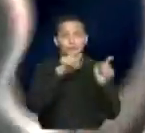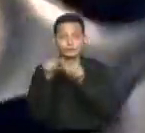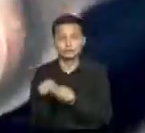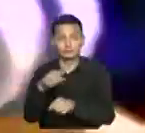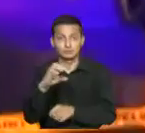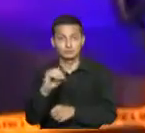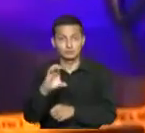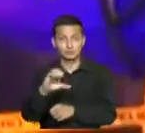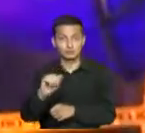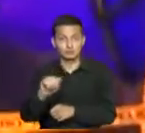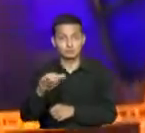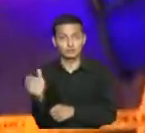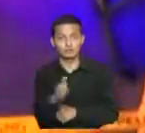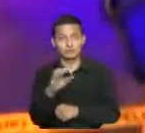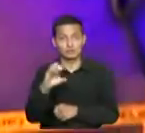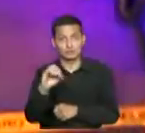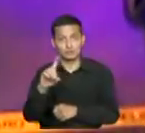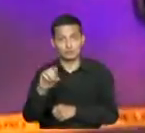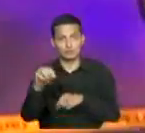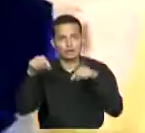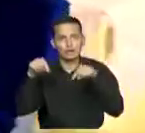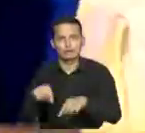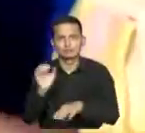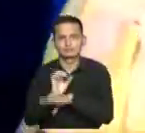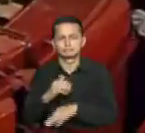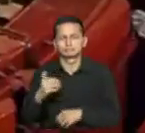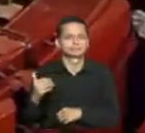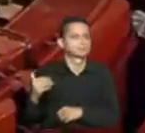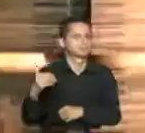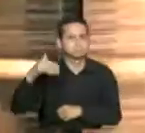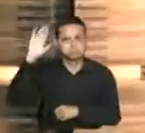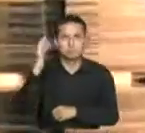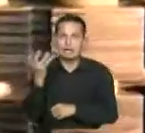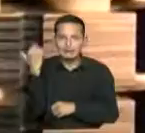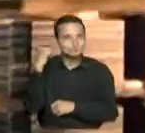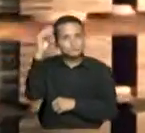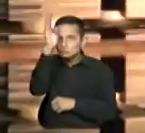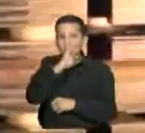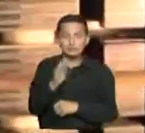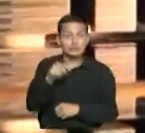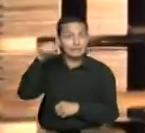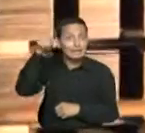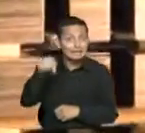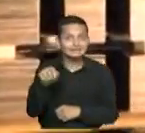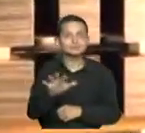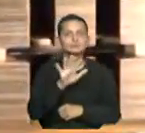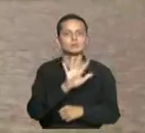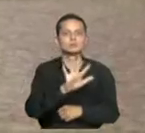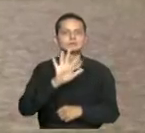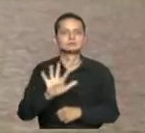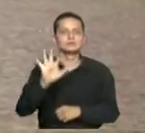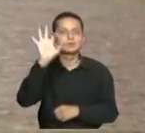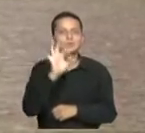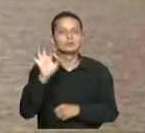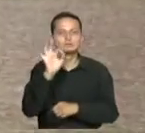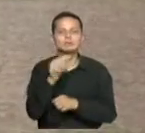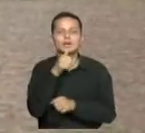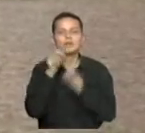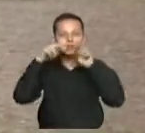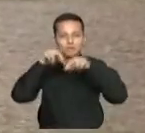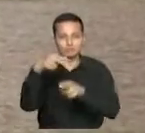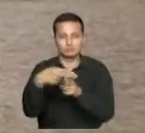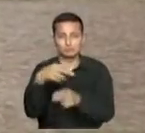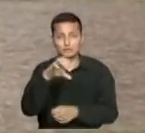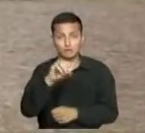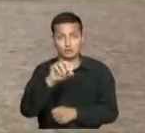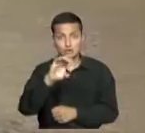considerada como la mayor obra de ingeniería de la historia, el proyecto hidroeléctrico toma el 55% de las aguas del río